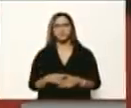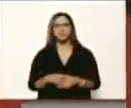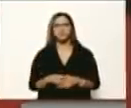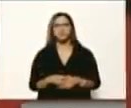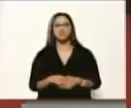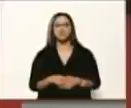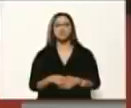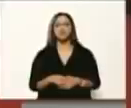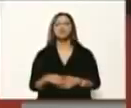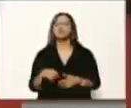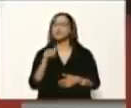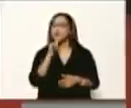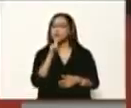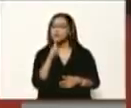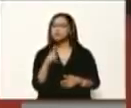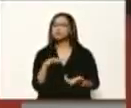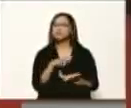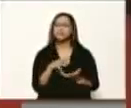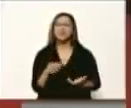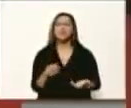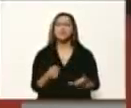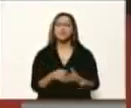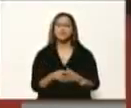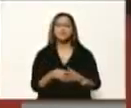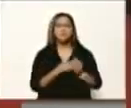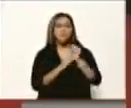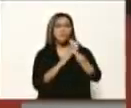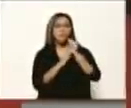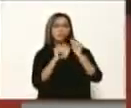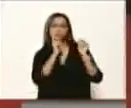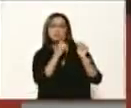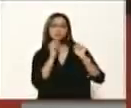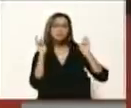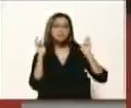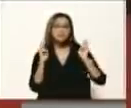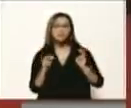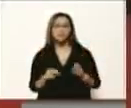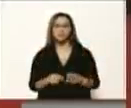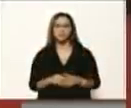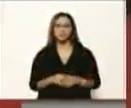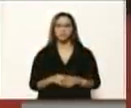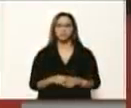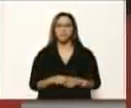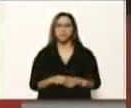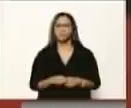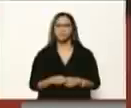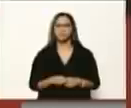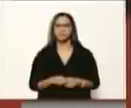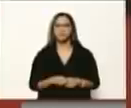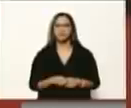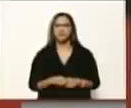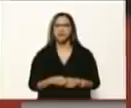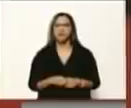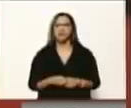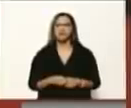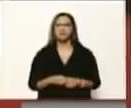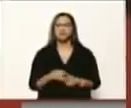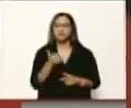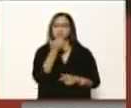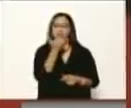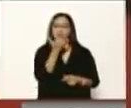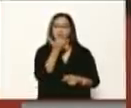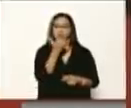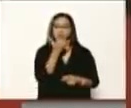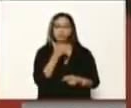Cuando hay denuncias, cuando hay problemas, es porque aquellos que se hacen llamar líderes llegan y cometen errores